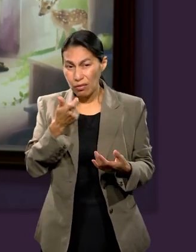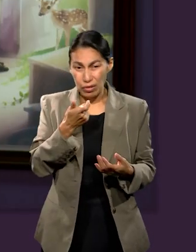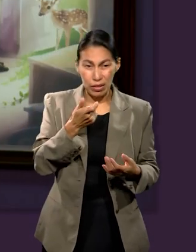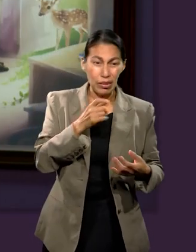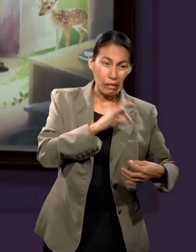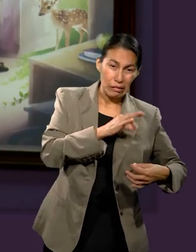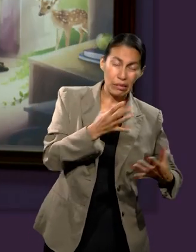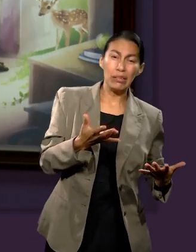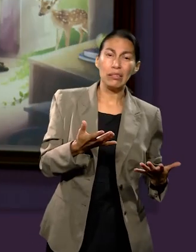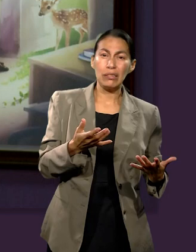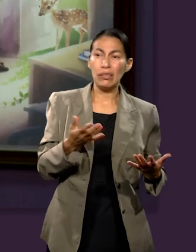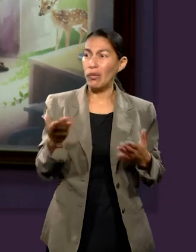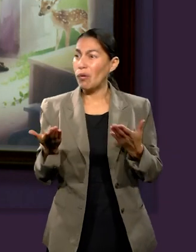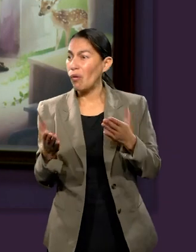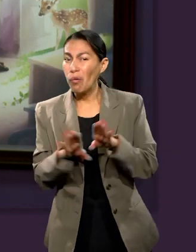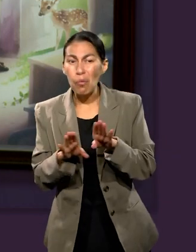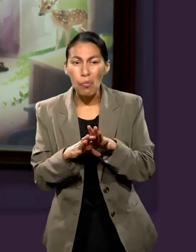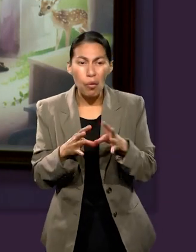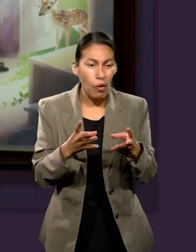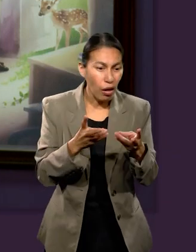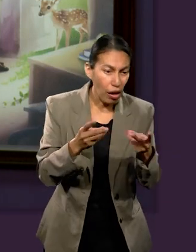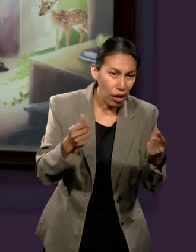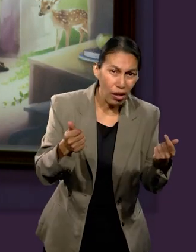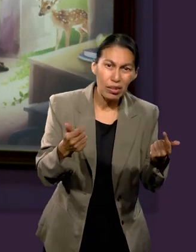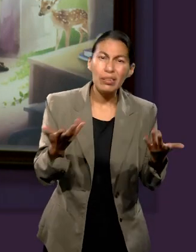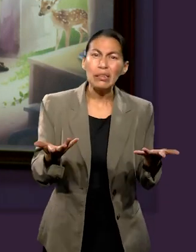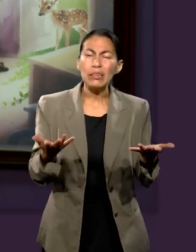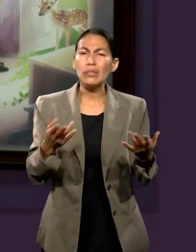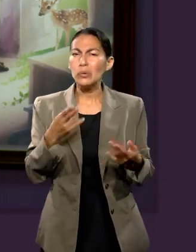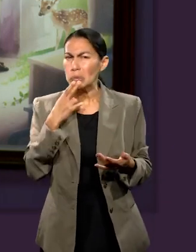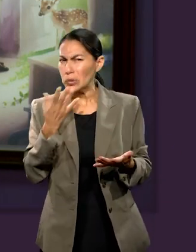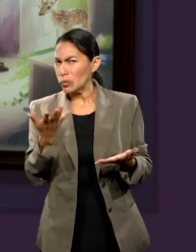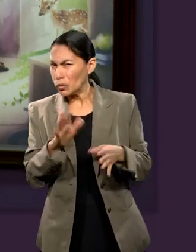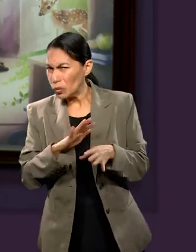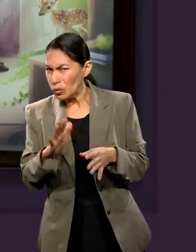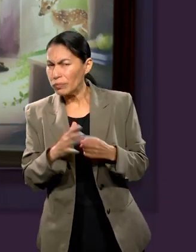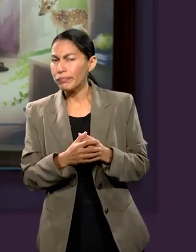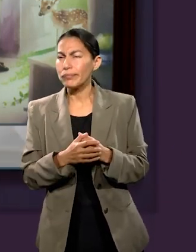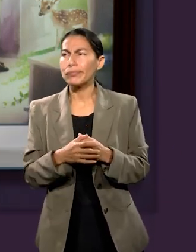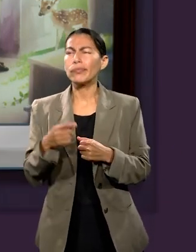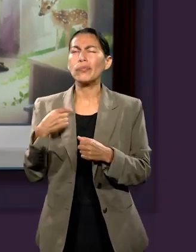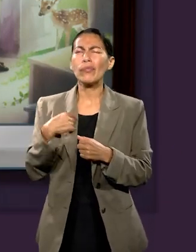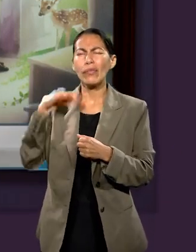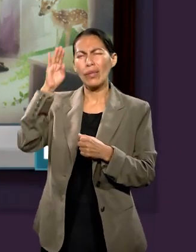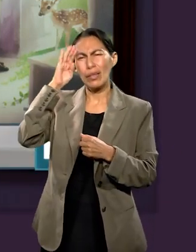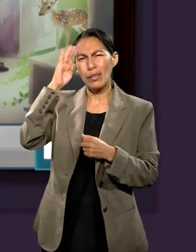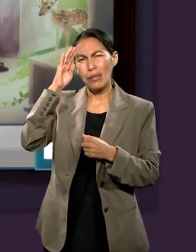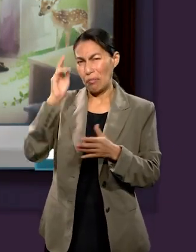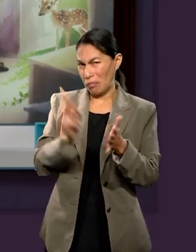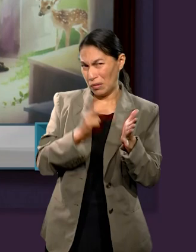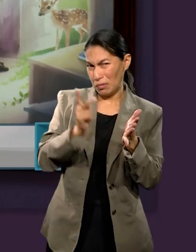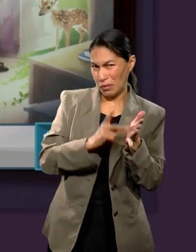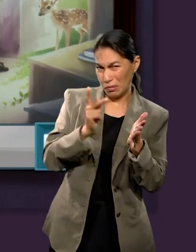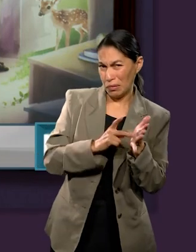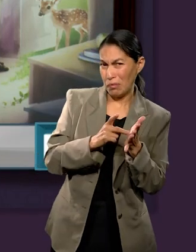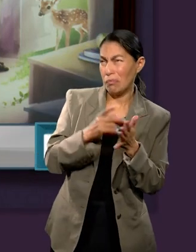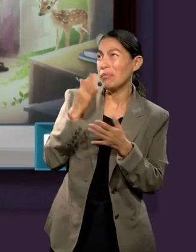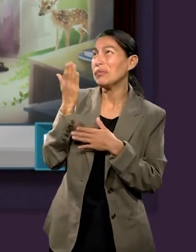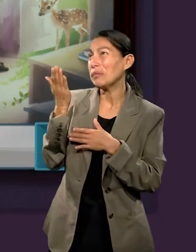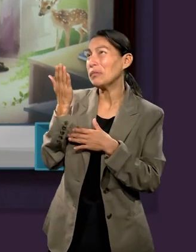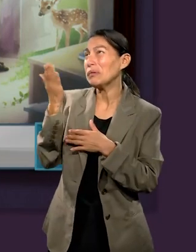de las riquezas y el uso de ellas Me siento yo que muchas veces nosotros podemos pedir